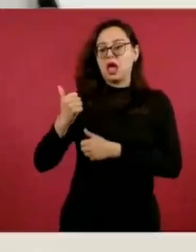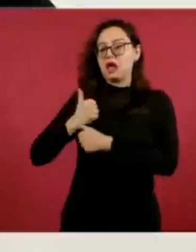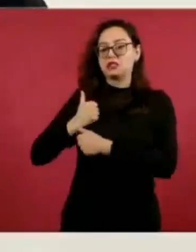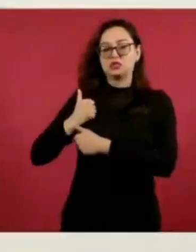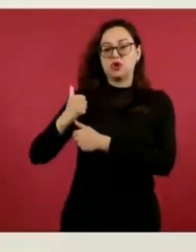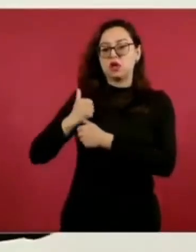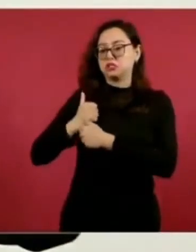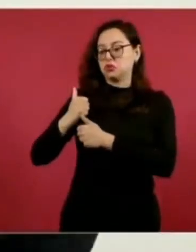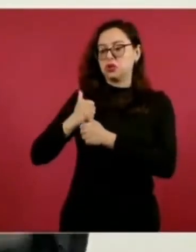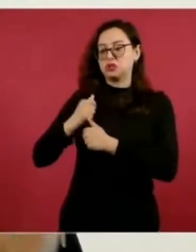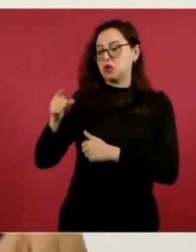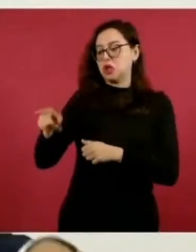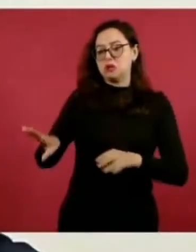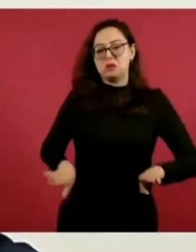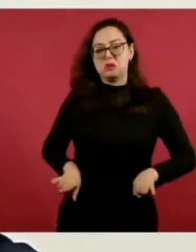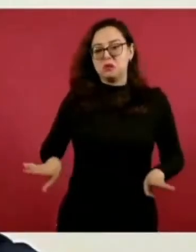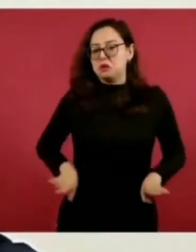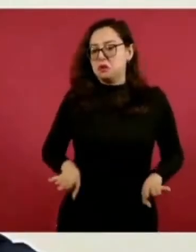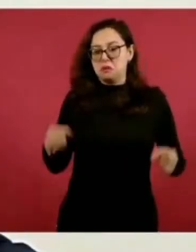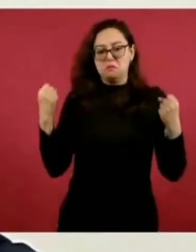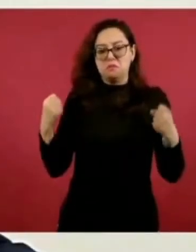es autoritario